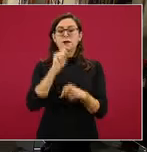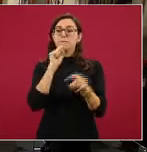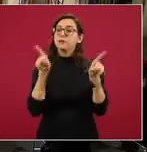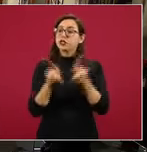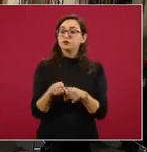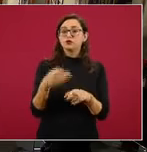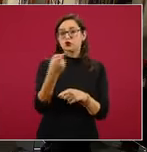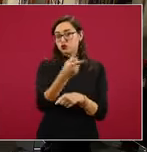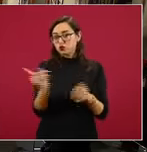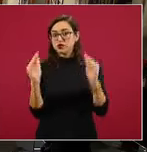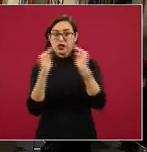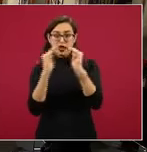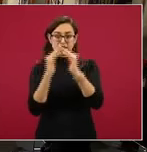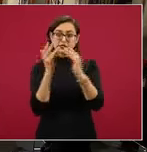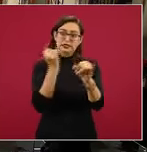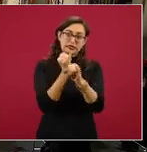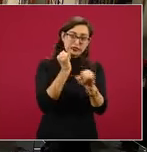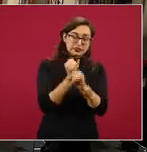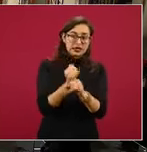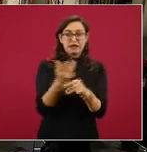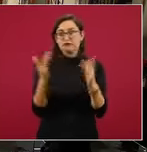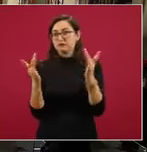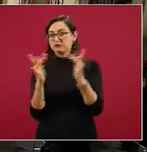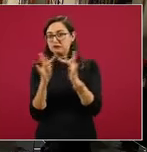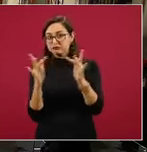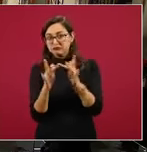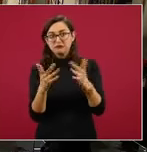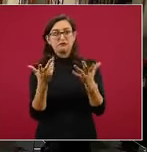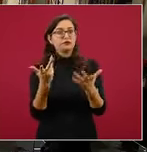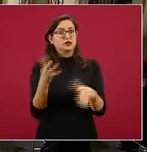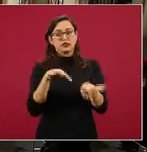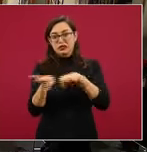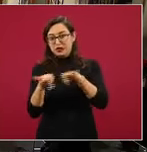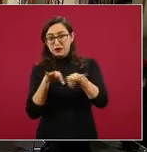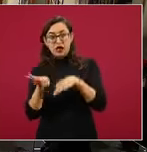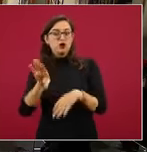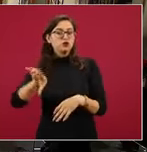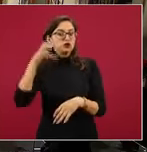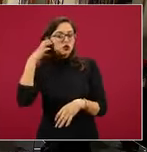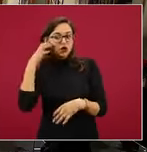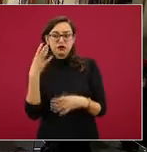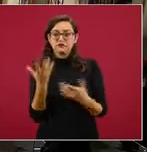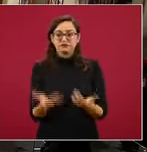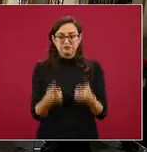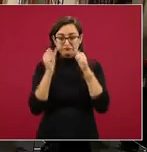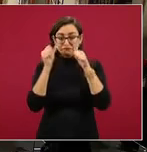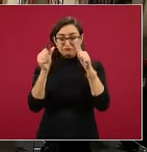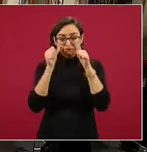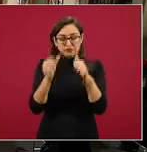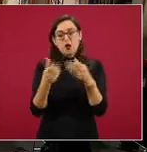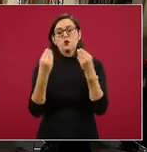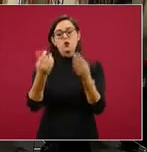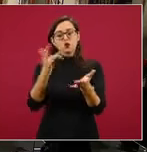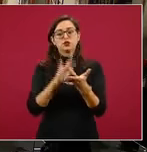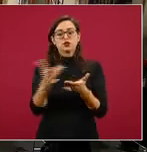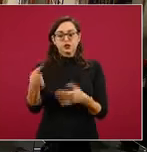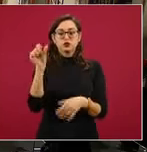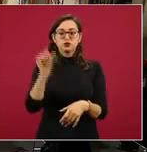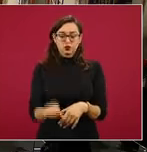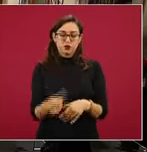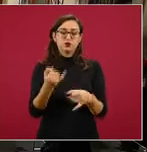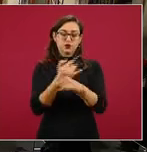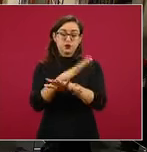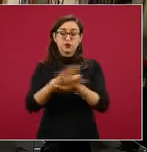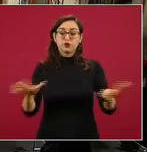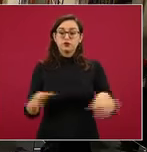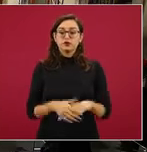estén conectados, en casa, en su trabajo, en su dispositivo móvil. Muchas gracias por acompañarnos. Hoy